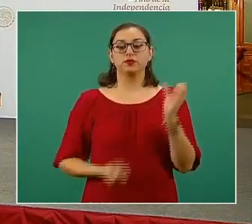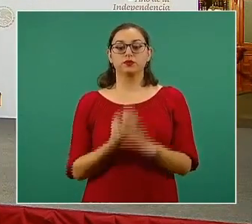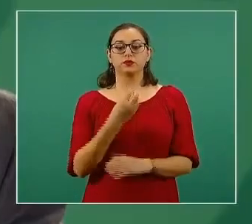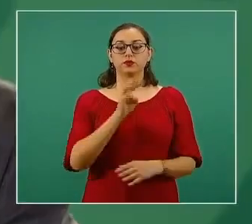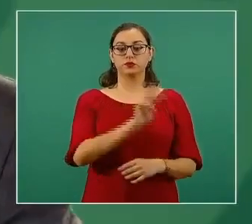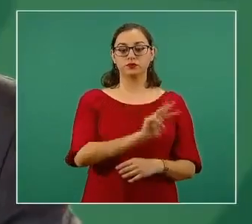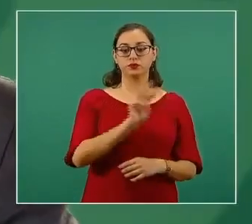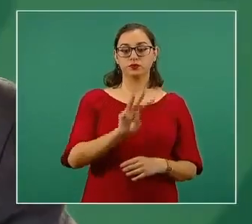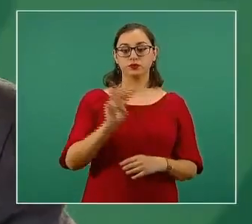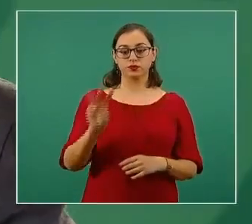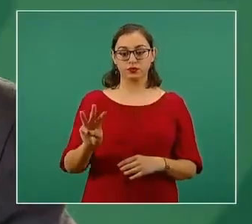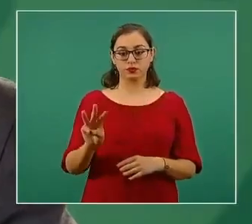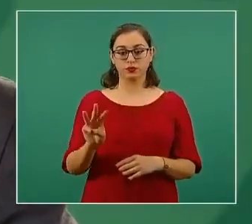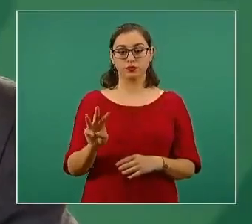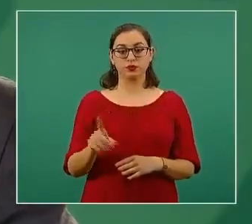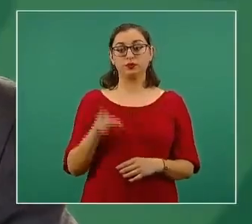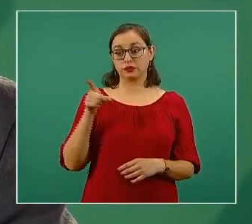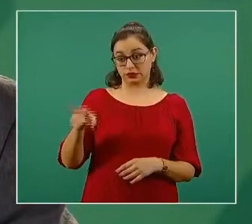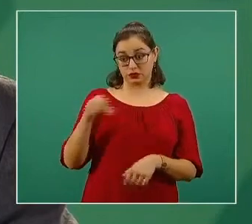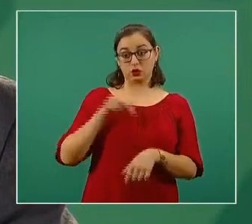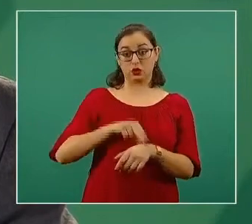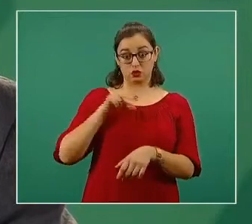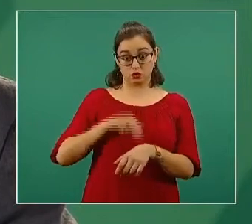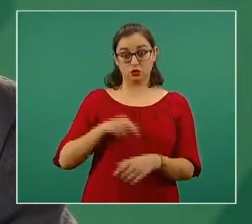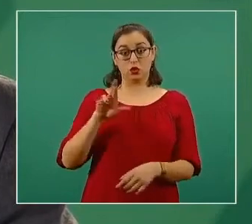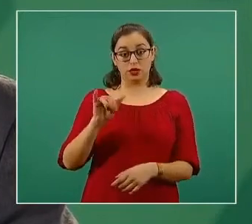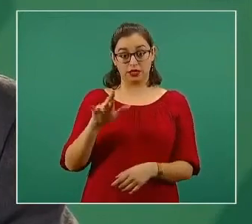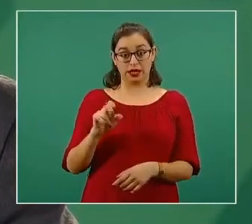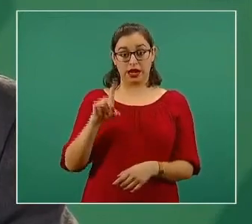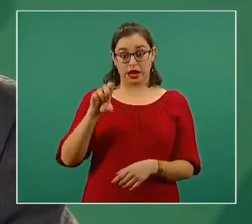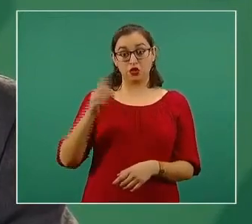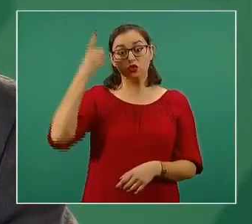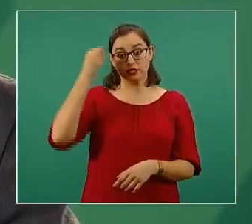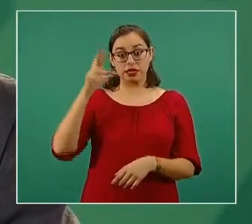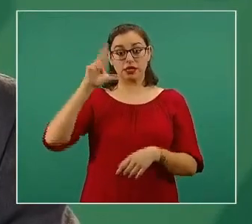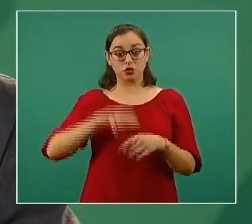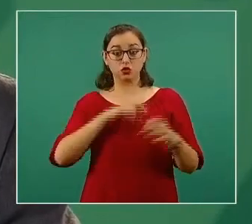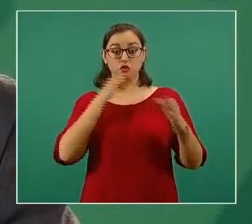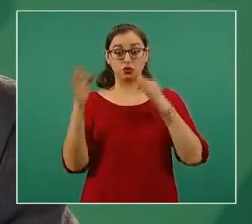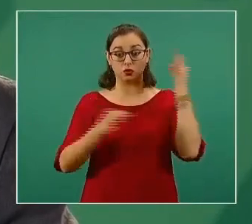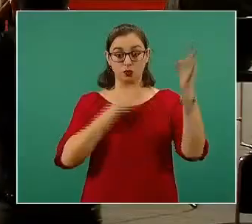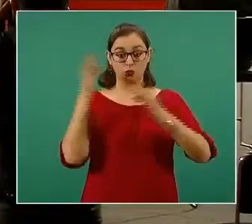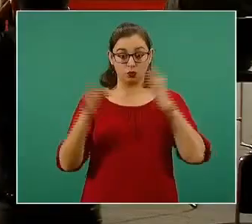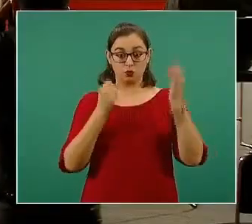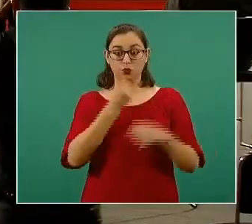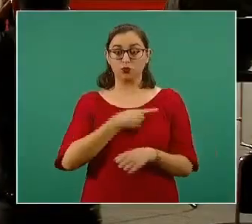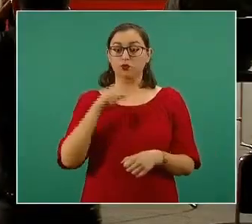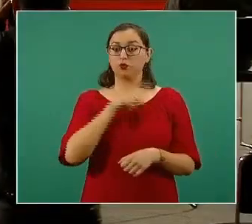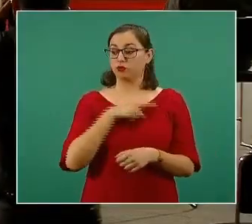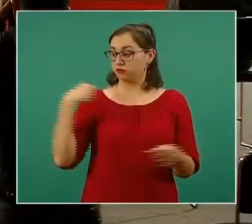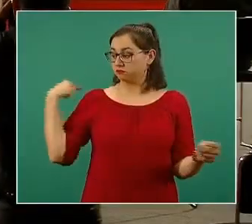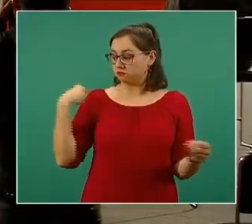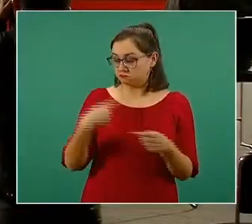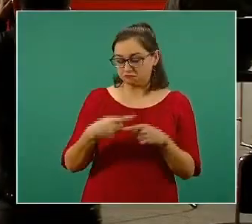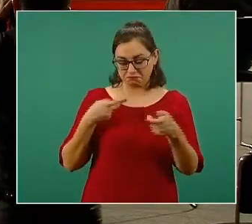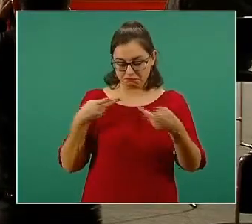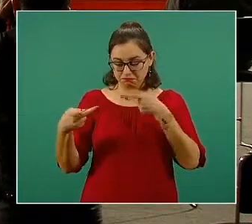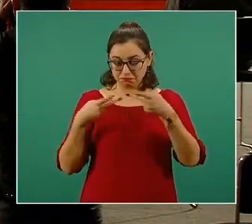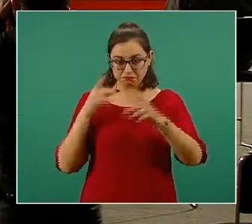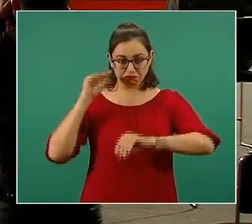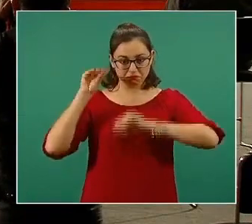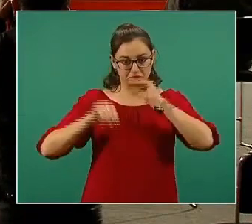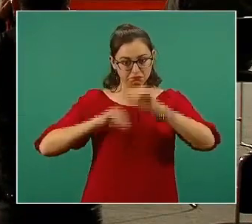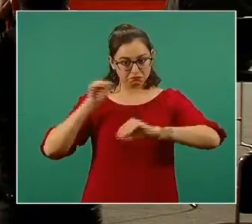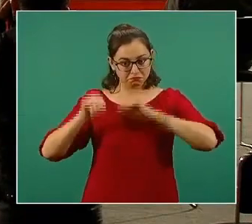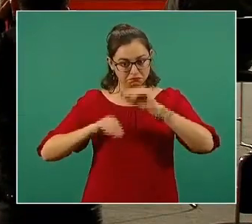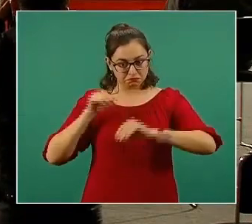propio doctor Ricardo Cortés, director general de promoción de la salud, y todo su magnífico equipo han estado trabajando,